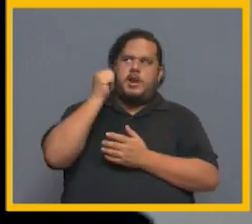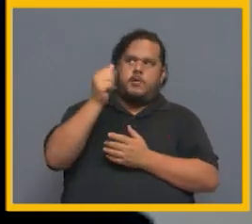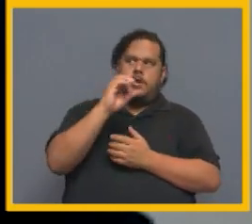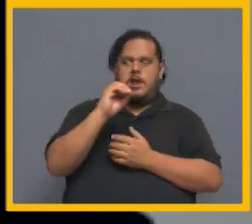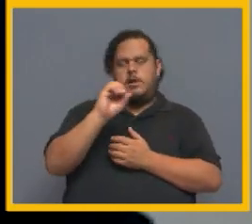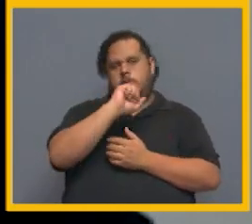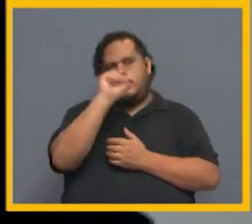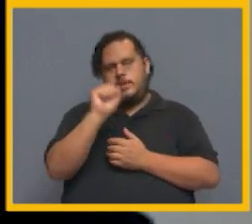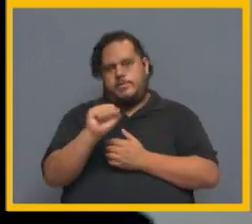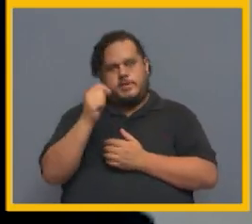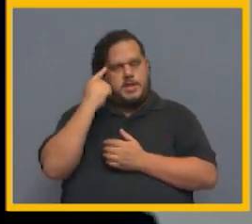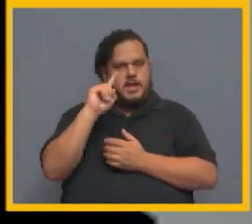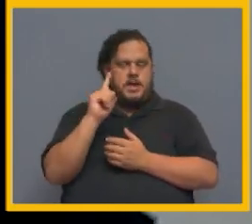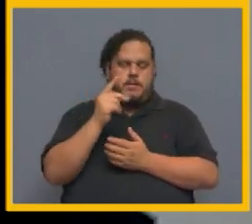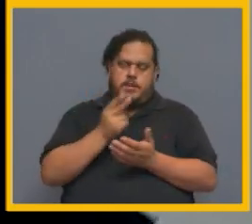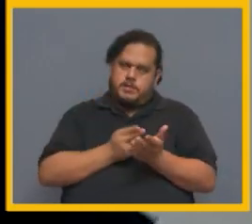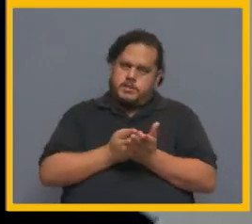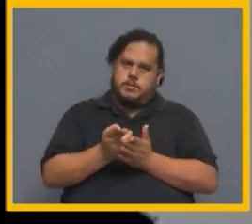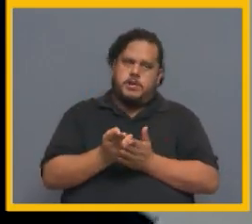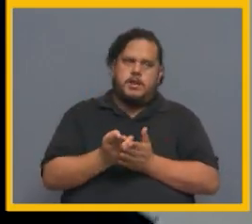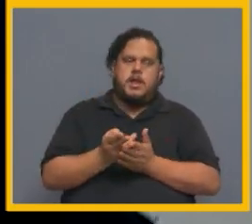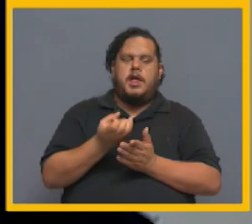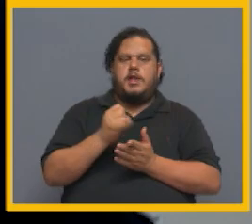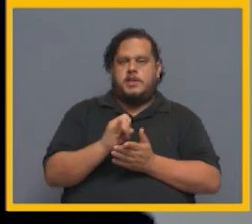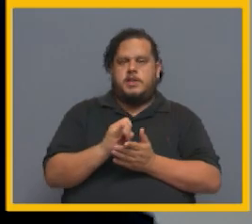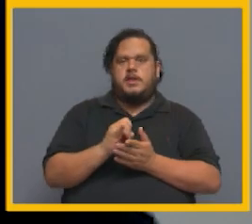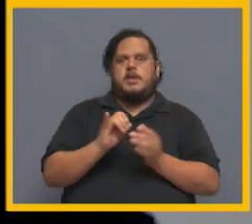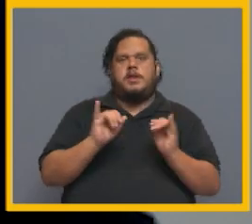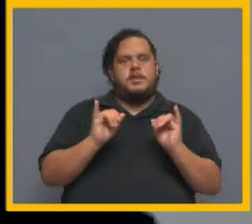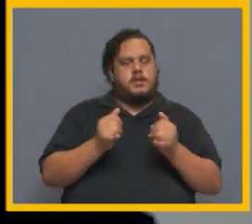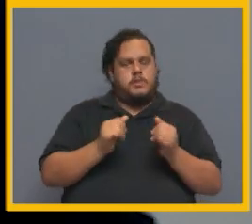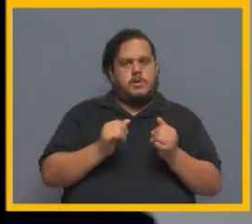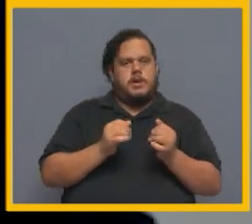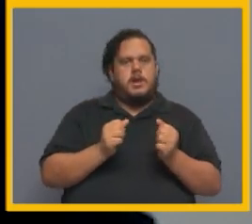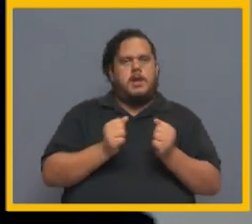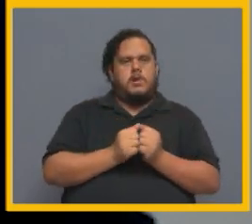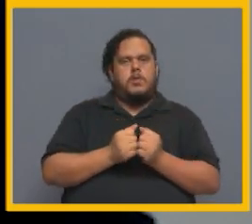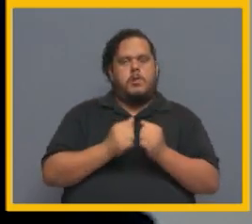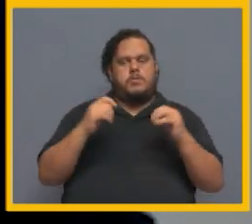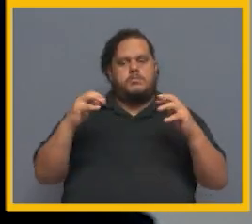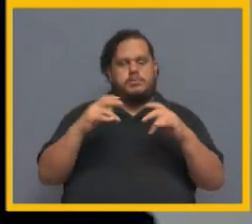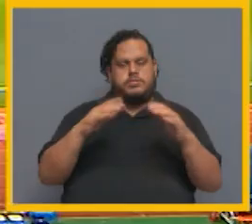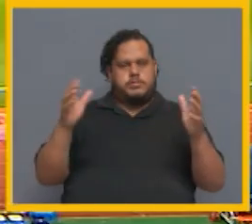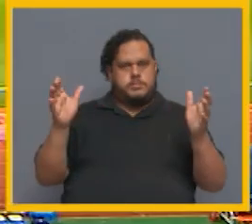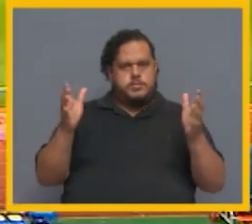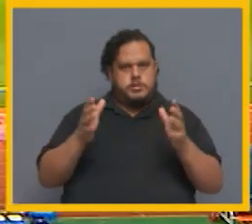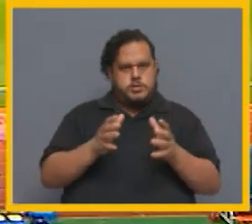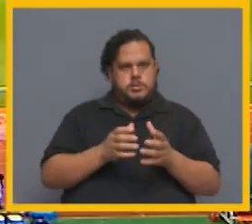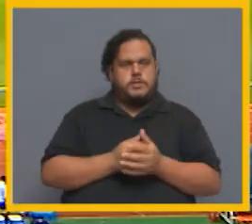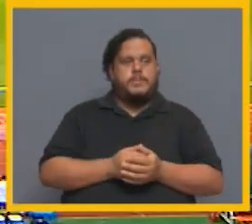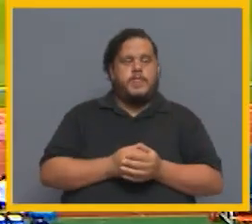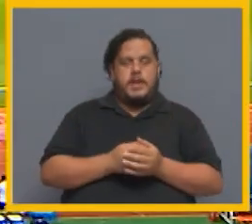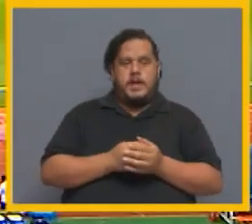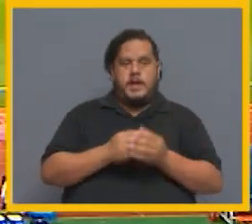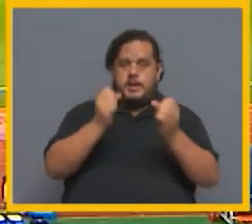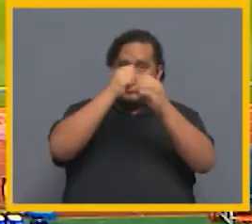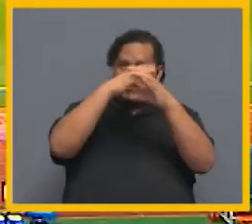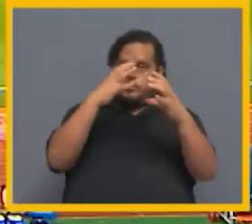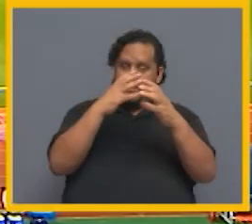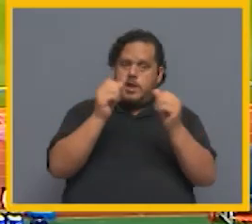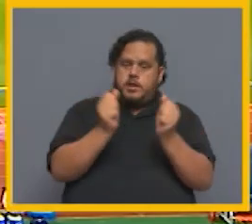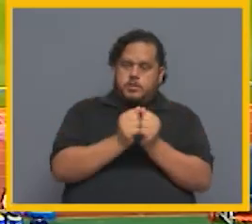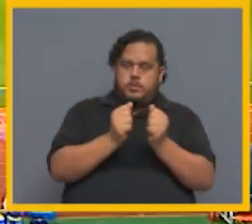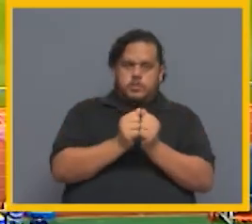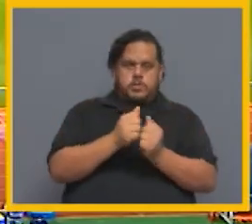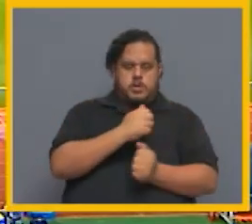Saprissa, para serte sincero, si se jugara con una audiencia reducida. La ilusión es que en conjunto